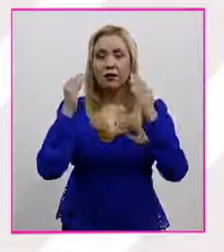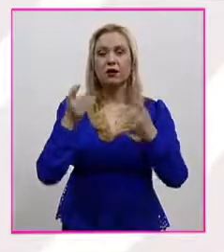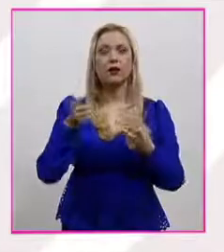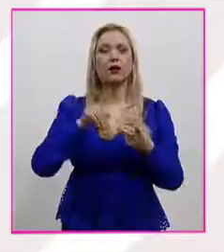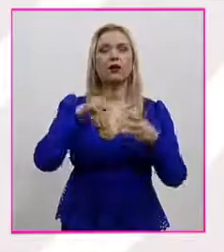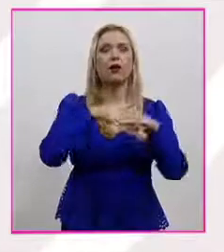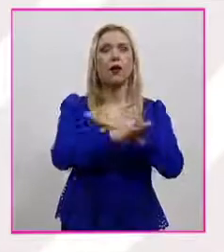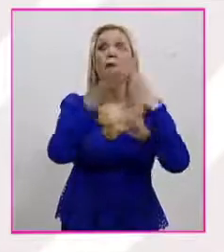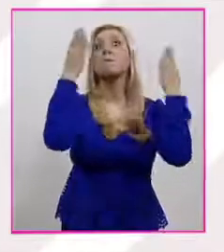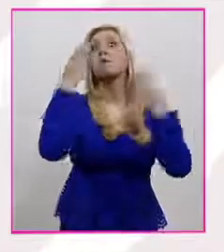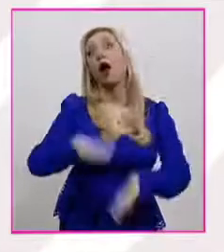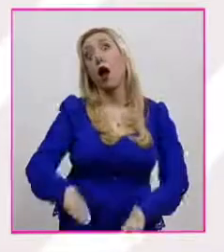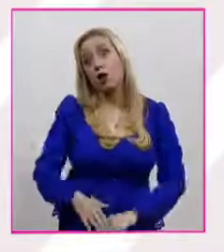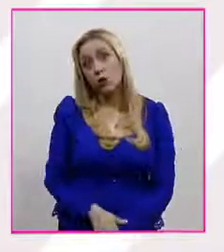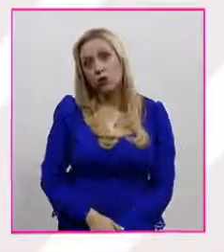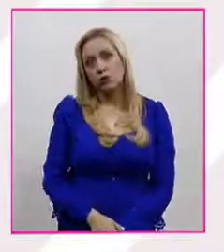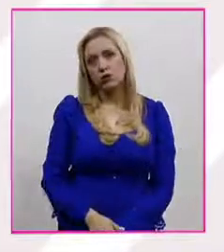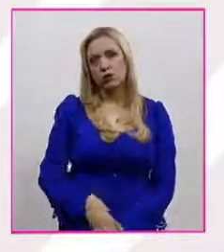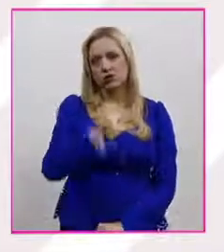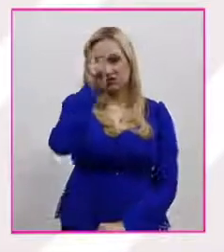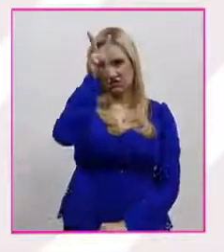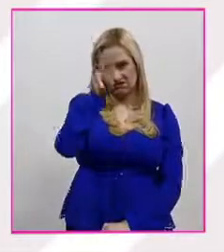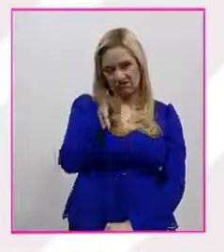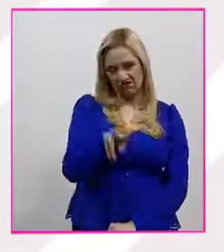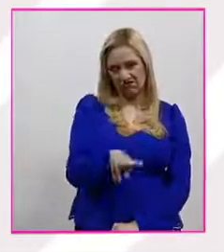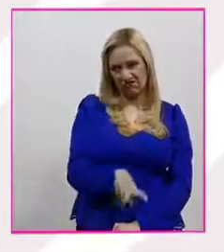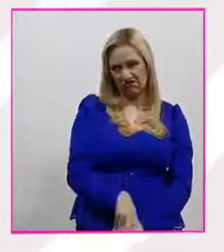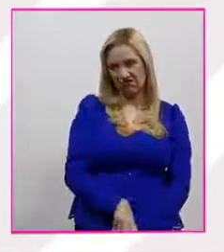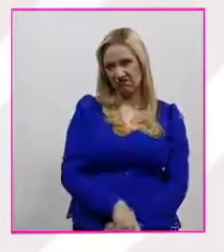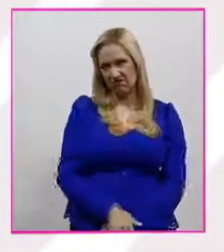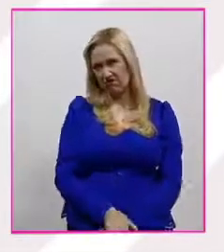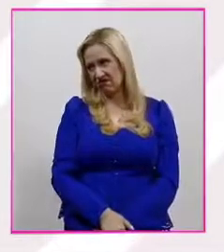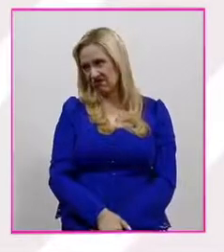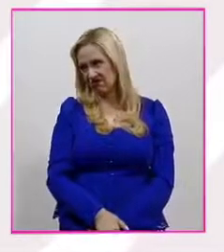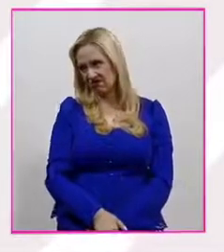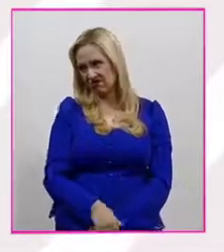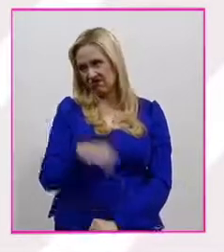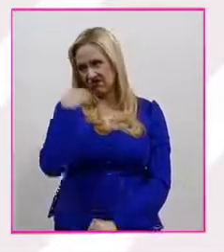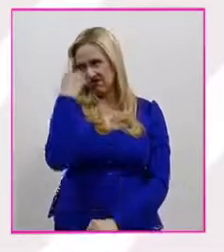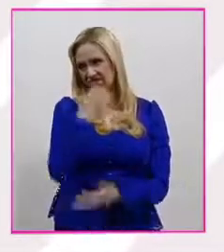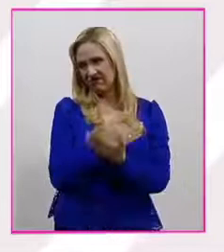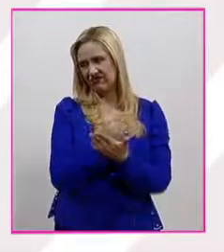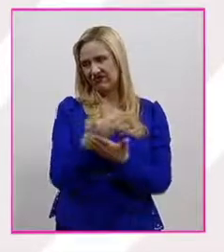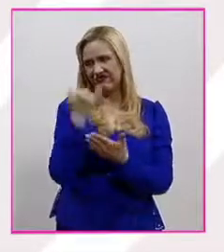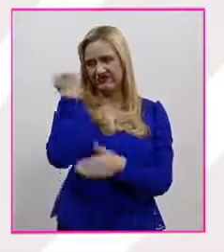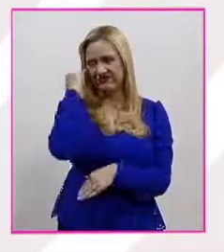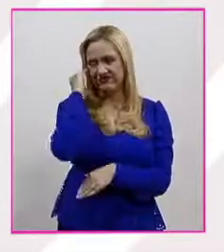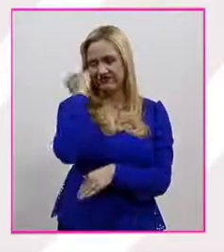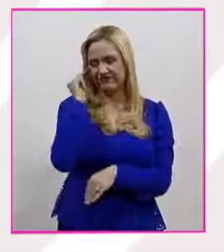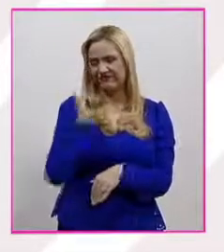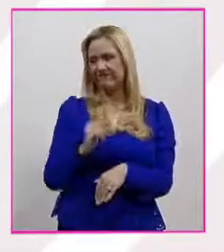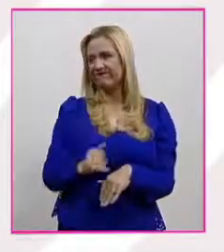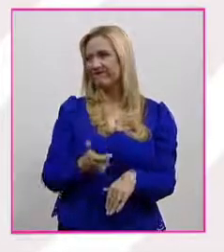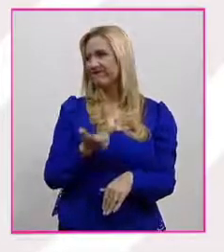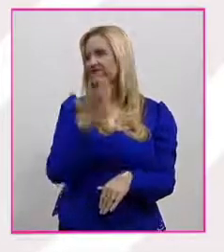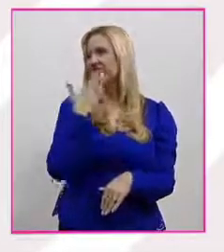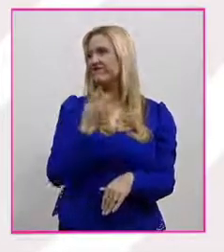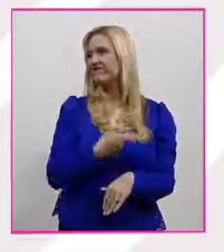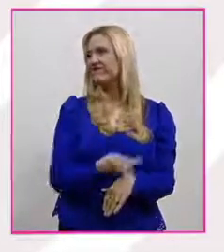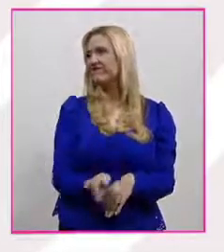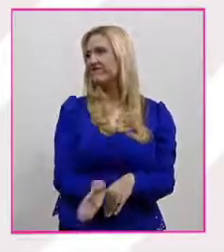instituciones bancarias, que hace que tu esfuerzo y que por el simple hecho de tener un tono de piel más claro seas